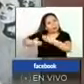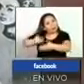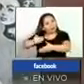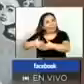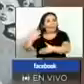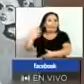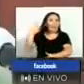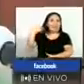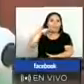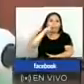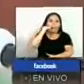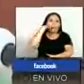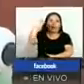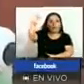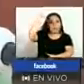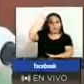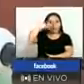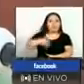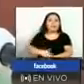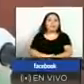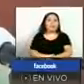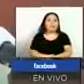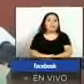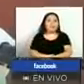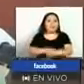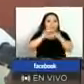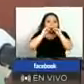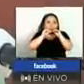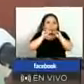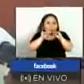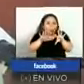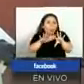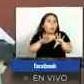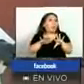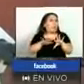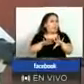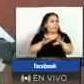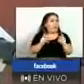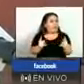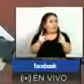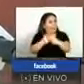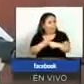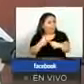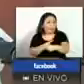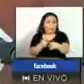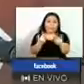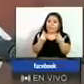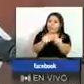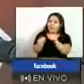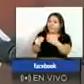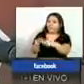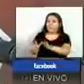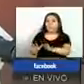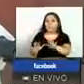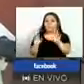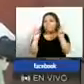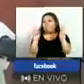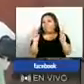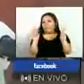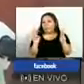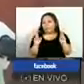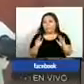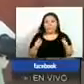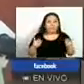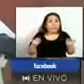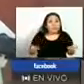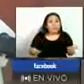han enseñado a nuestros padres este virus ha venido a cambiar un montón de situaciones y la verdad que después